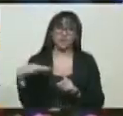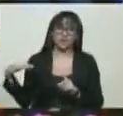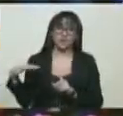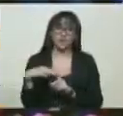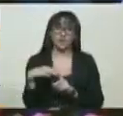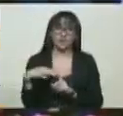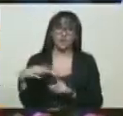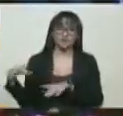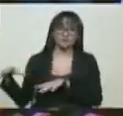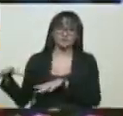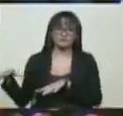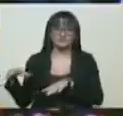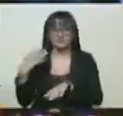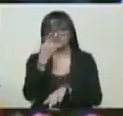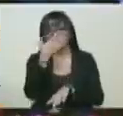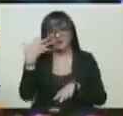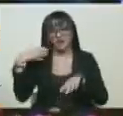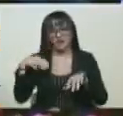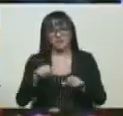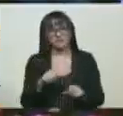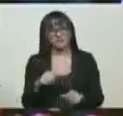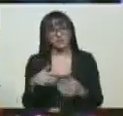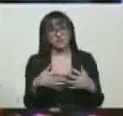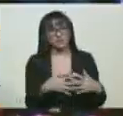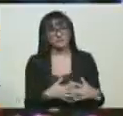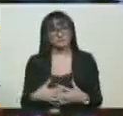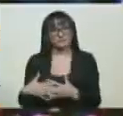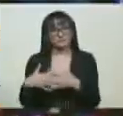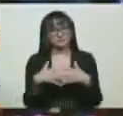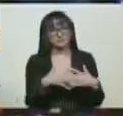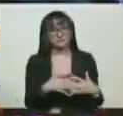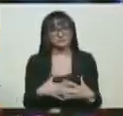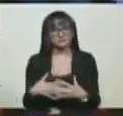otra agresión del imperialismo norteamericano